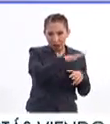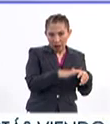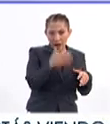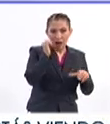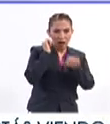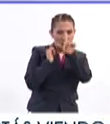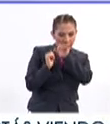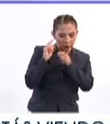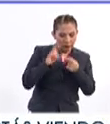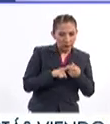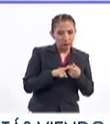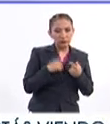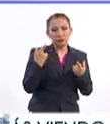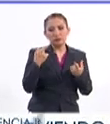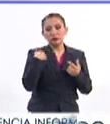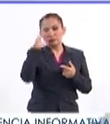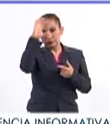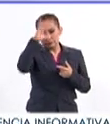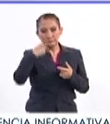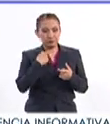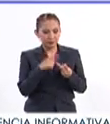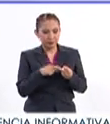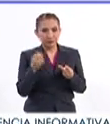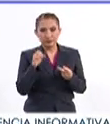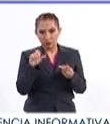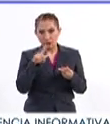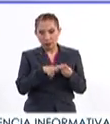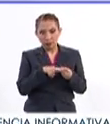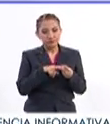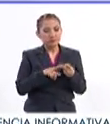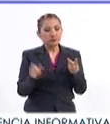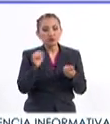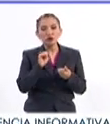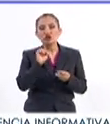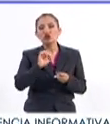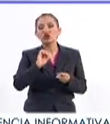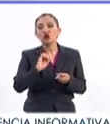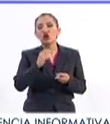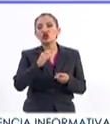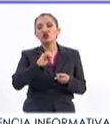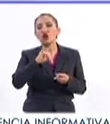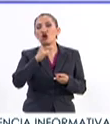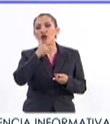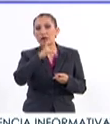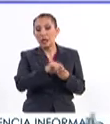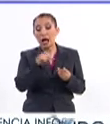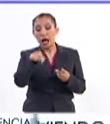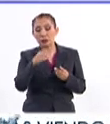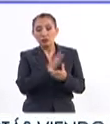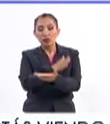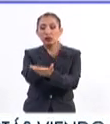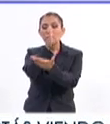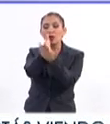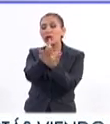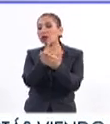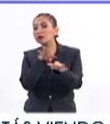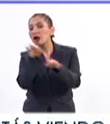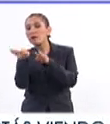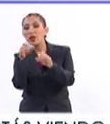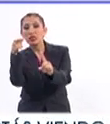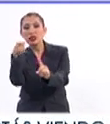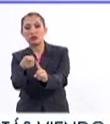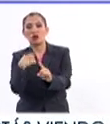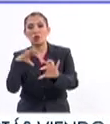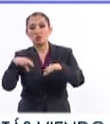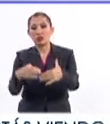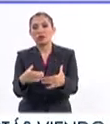de antropología, de ciencias políticas y sociales, de sociología, que han incursionado en el trabajo